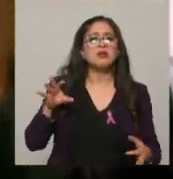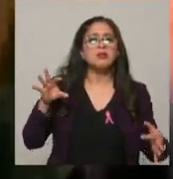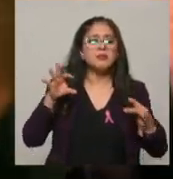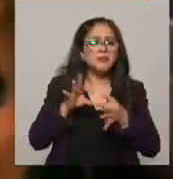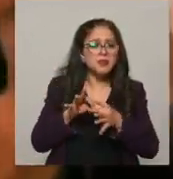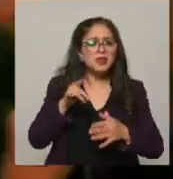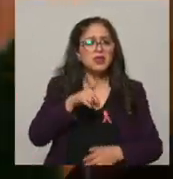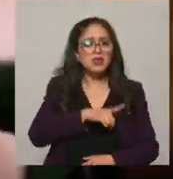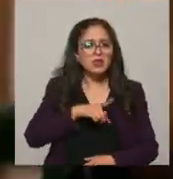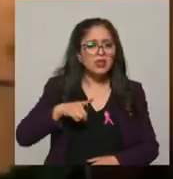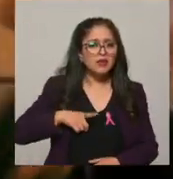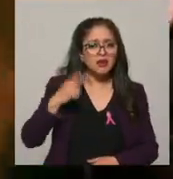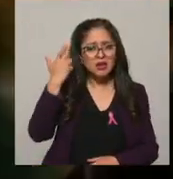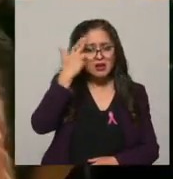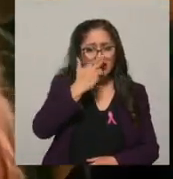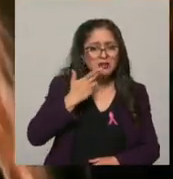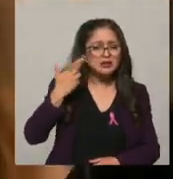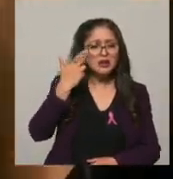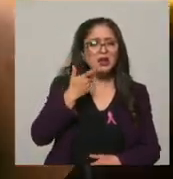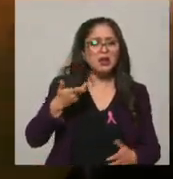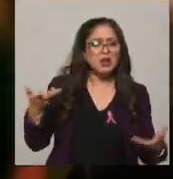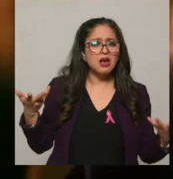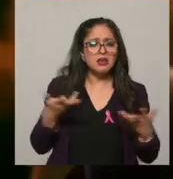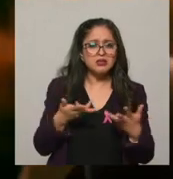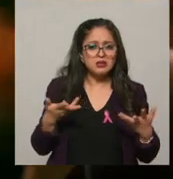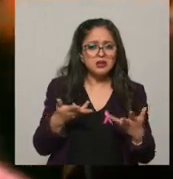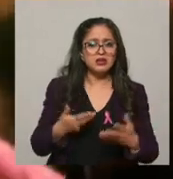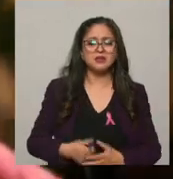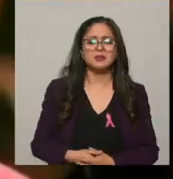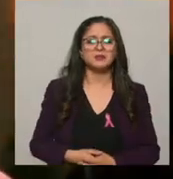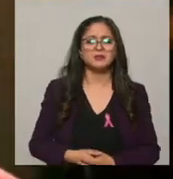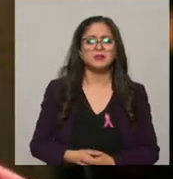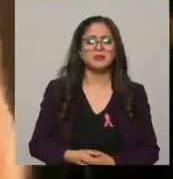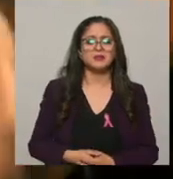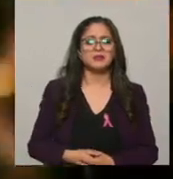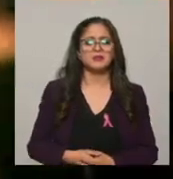mismas estructuras, yo diría,